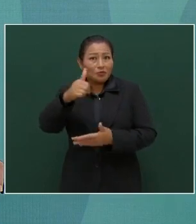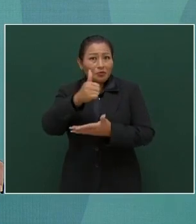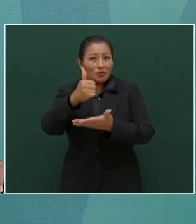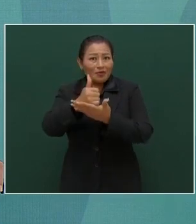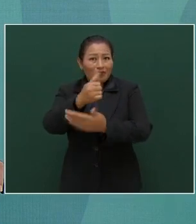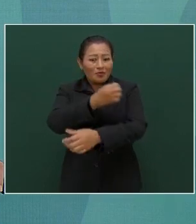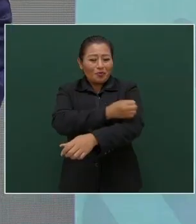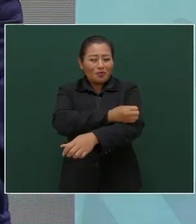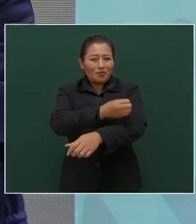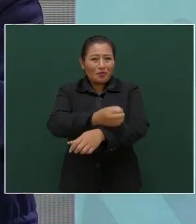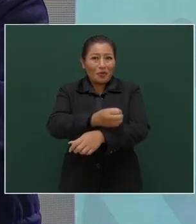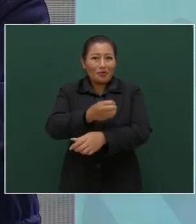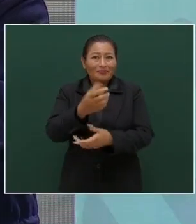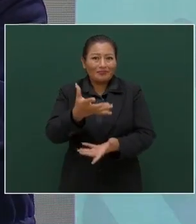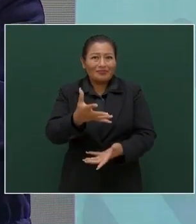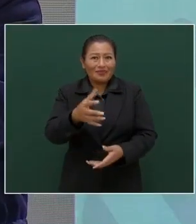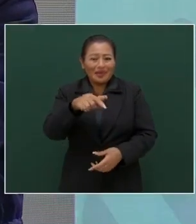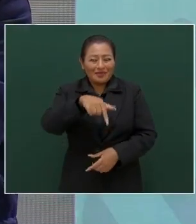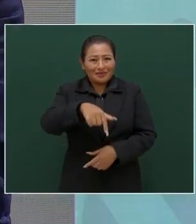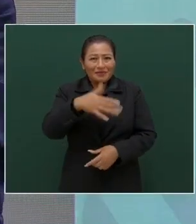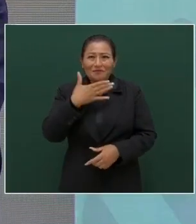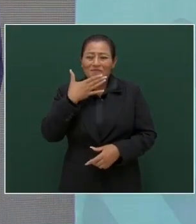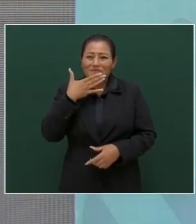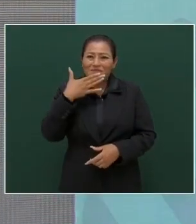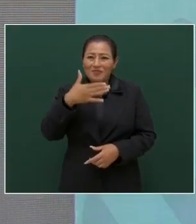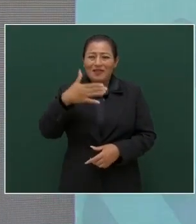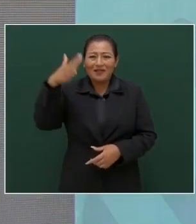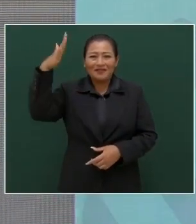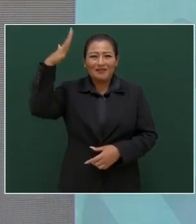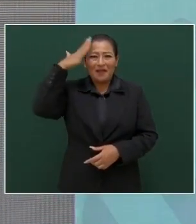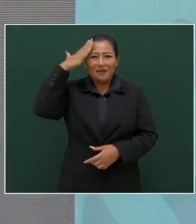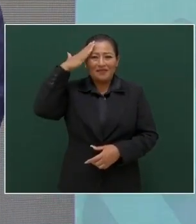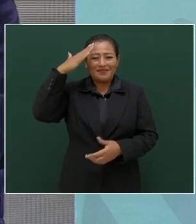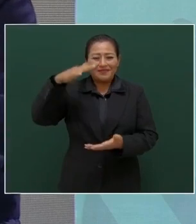que es la capital, la cabecera municipal de Cajeme,